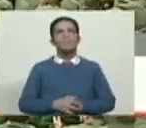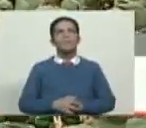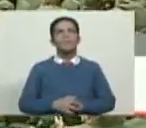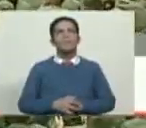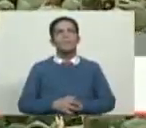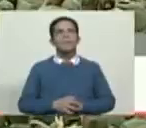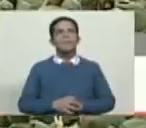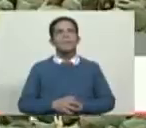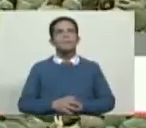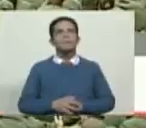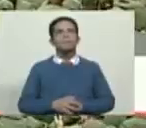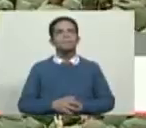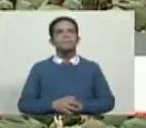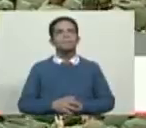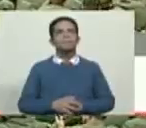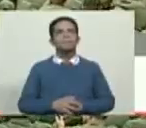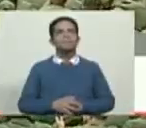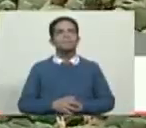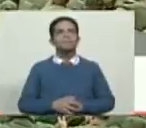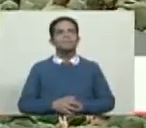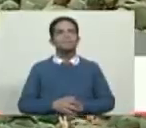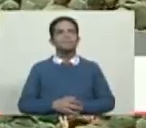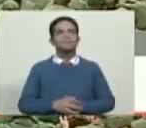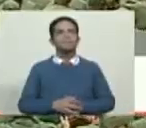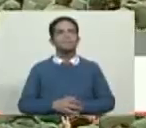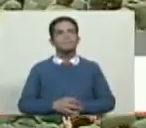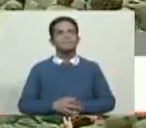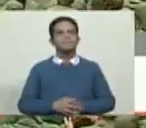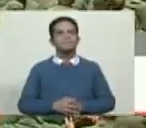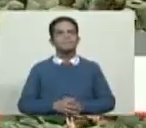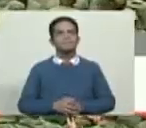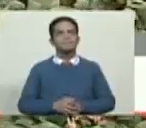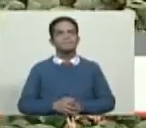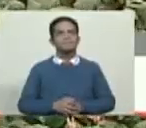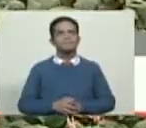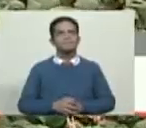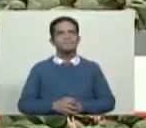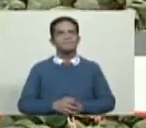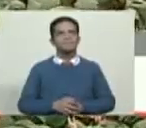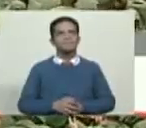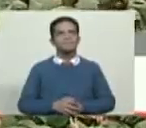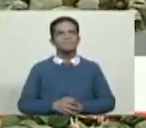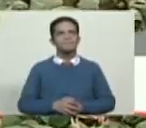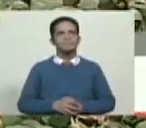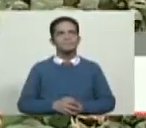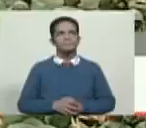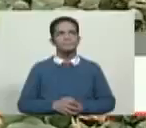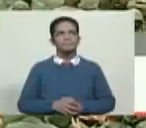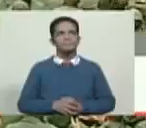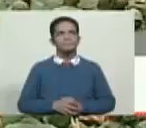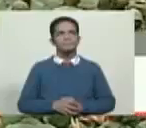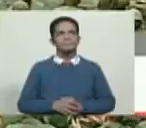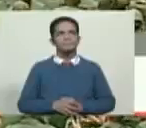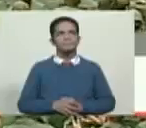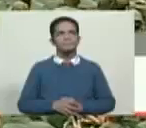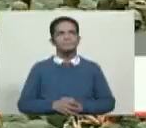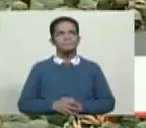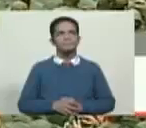de infantería general en jefe Libertador Simón Bolívar en Fuerte Tiuna, en el distrito